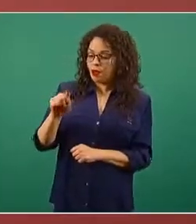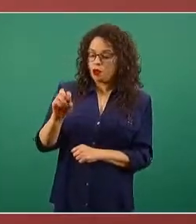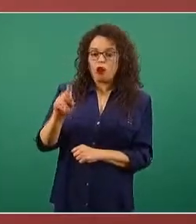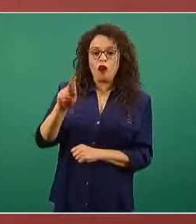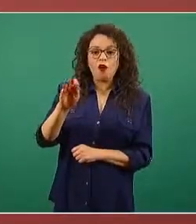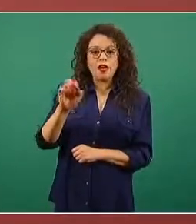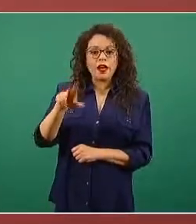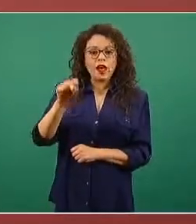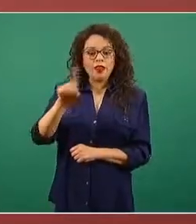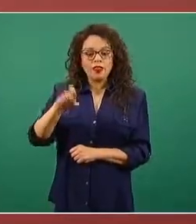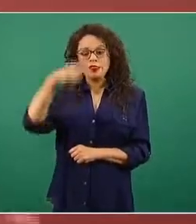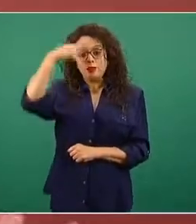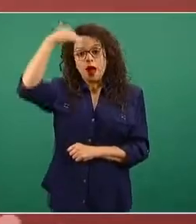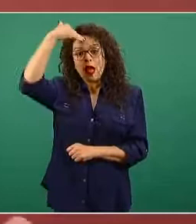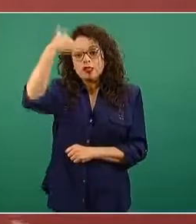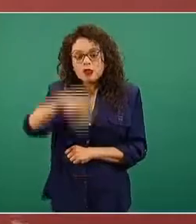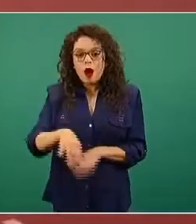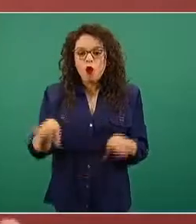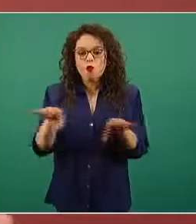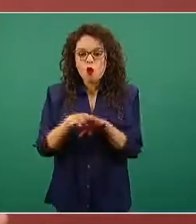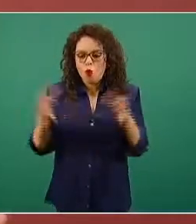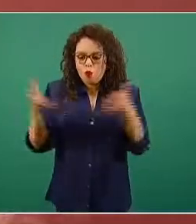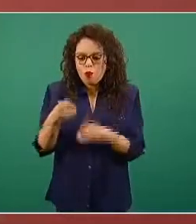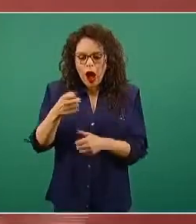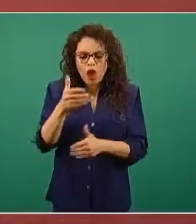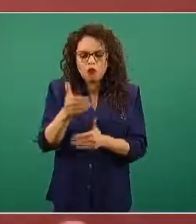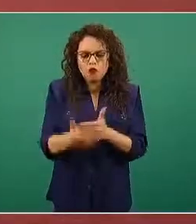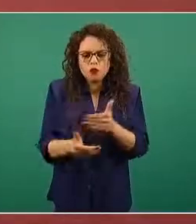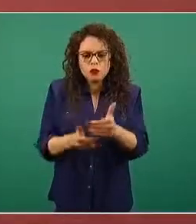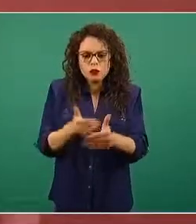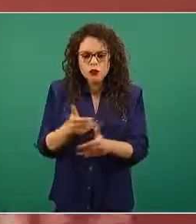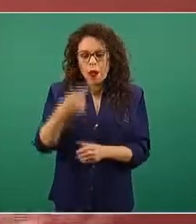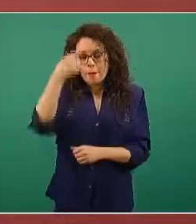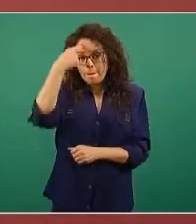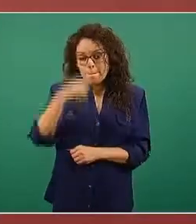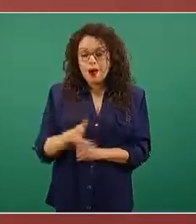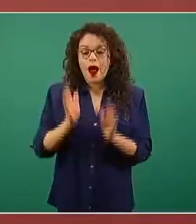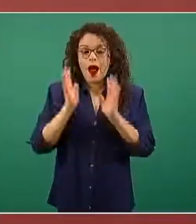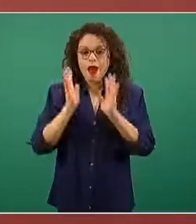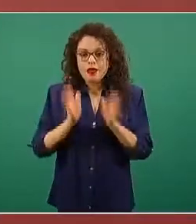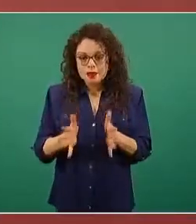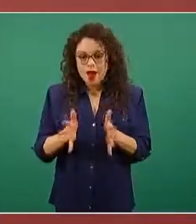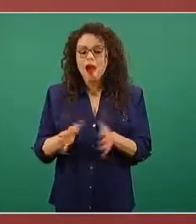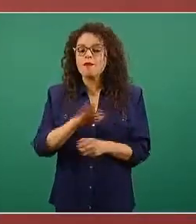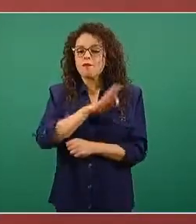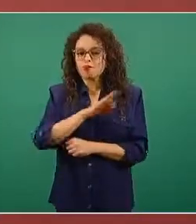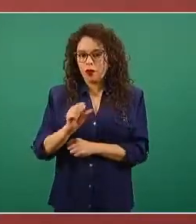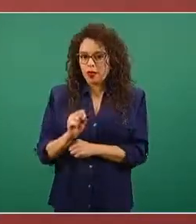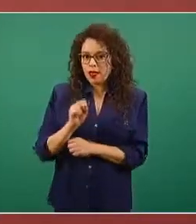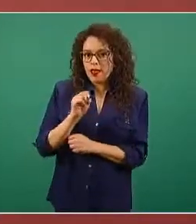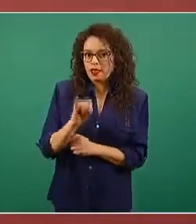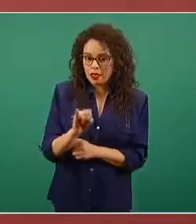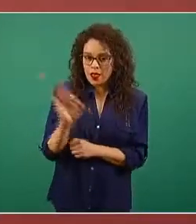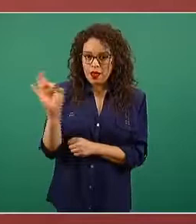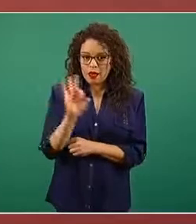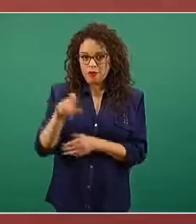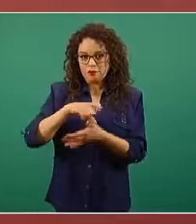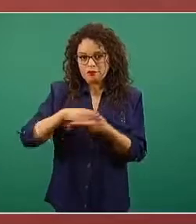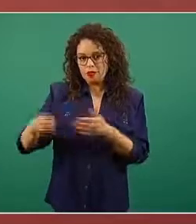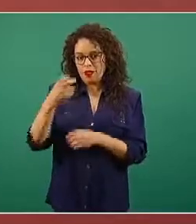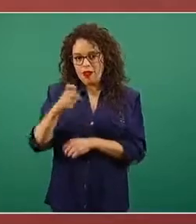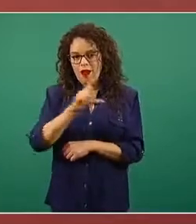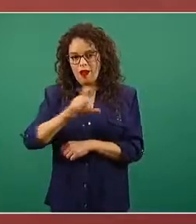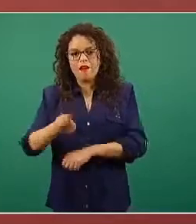conocer cómo habían transitado ellos este proceso hasta finalmente tener acceso a esa vacuna. La misión, como ya lo hemos relatado,